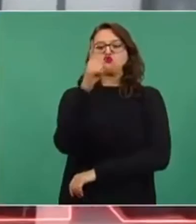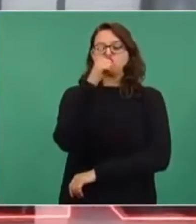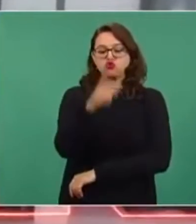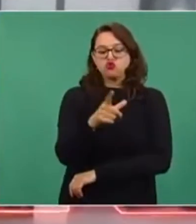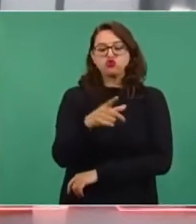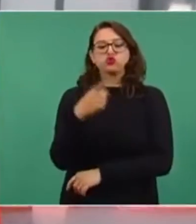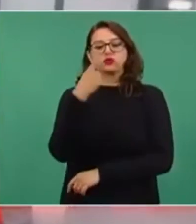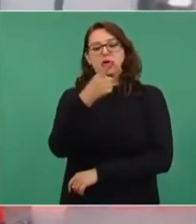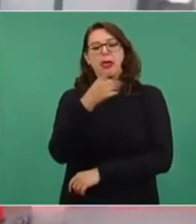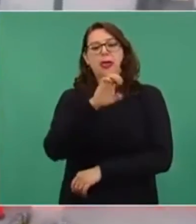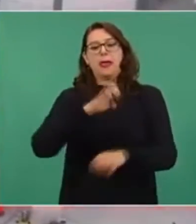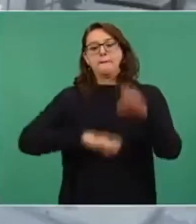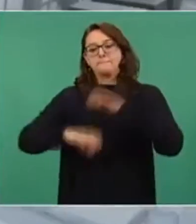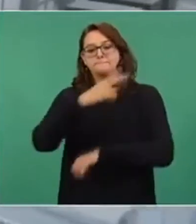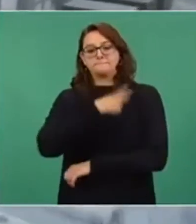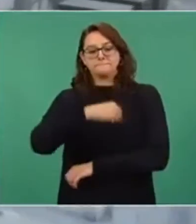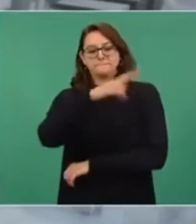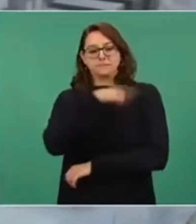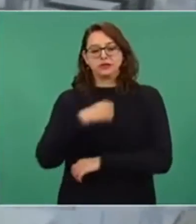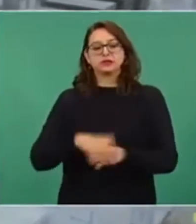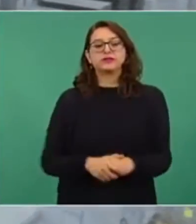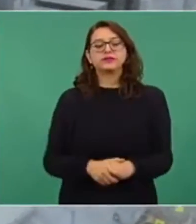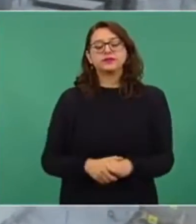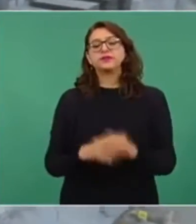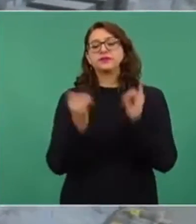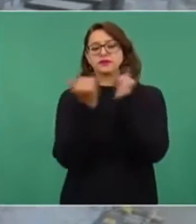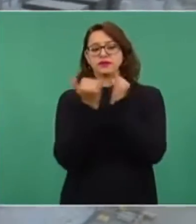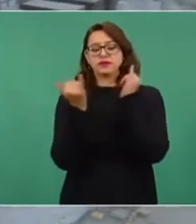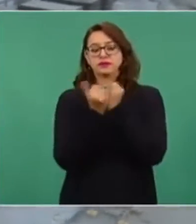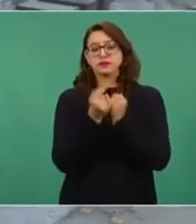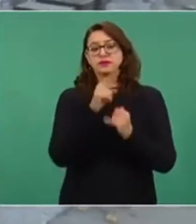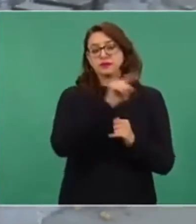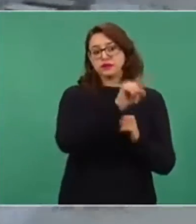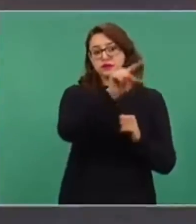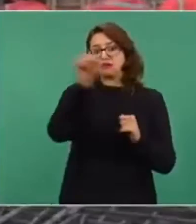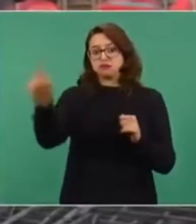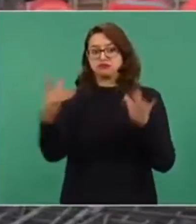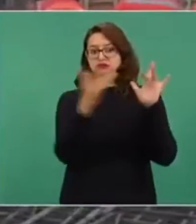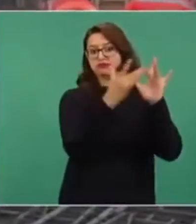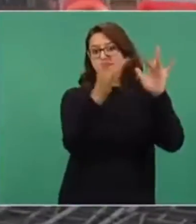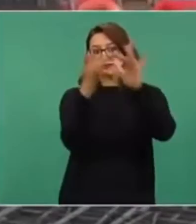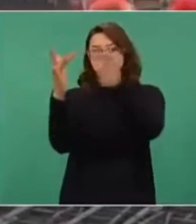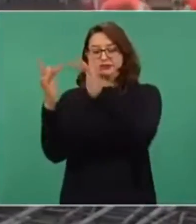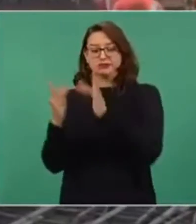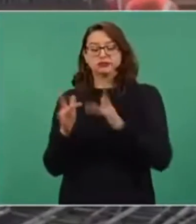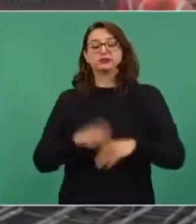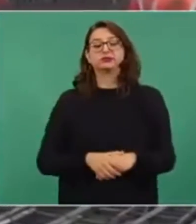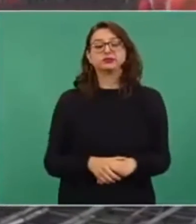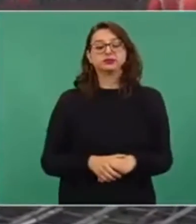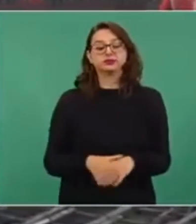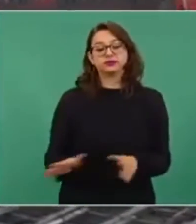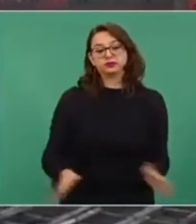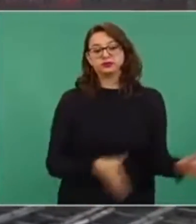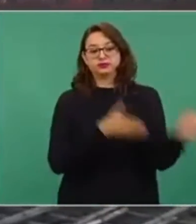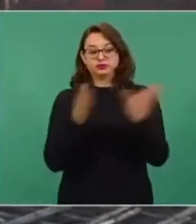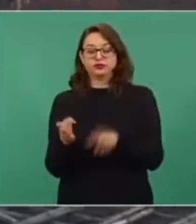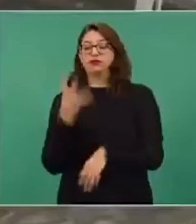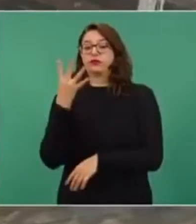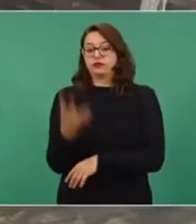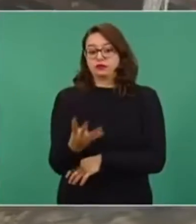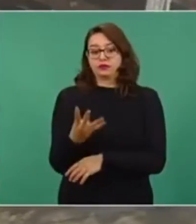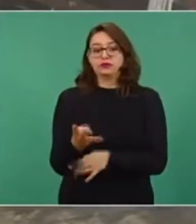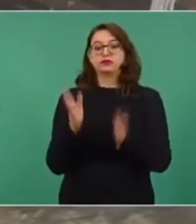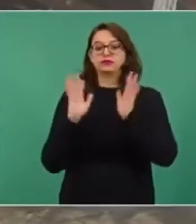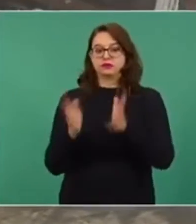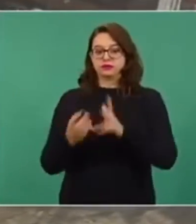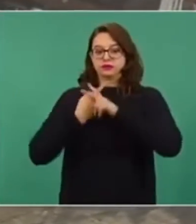empresa suiza ABB para las subestaciones de las plantas de Coque y Combinada. En el paquete 4, en el área de efluentes, se llevó a